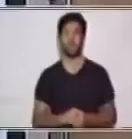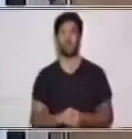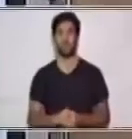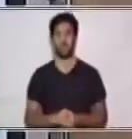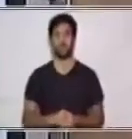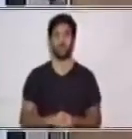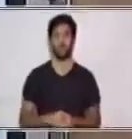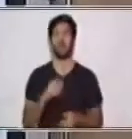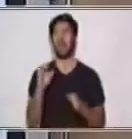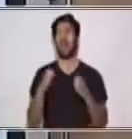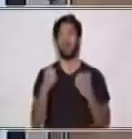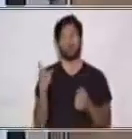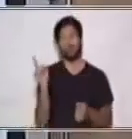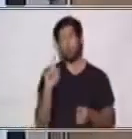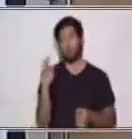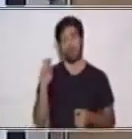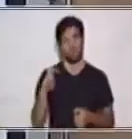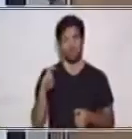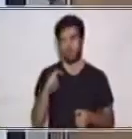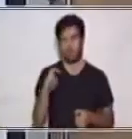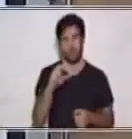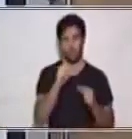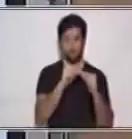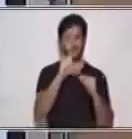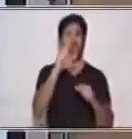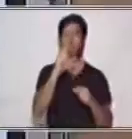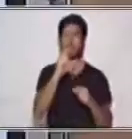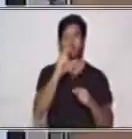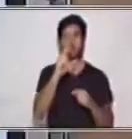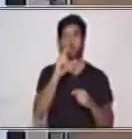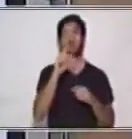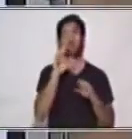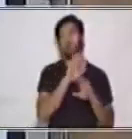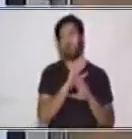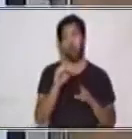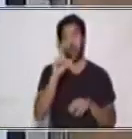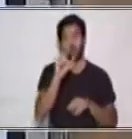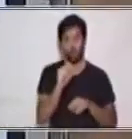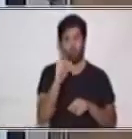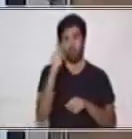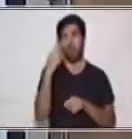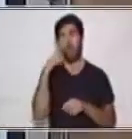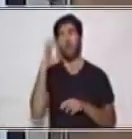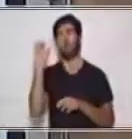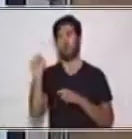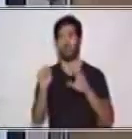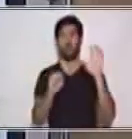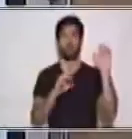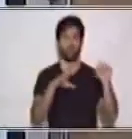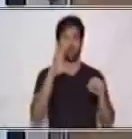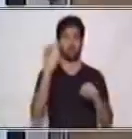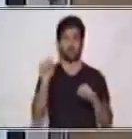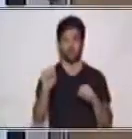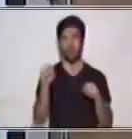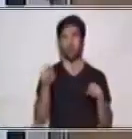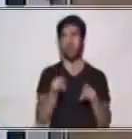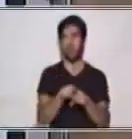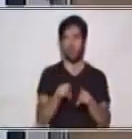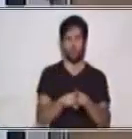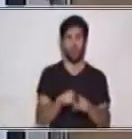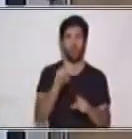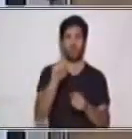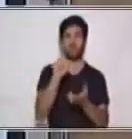es necesario colocarlo con mayúscula, hay que tener mucho cuidado. Lo mismo sucede con la palabra